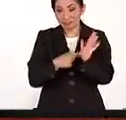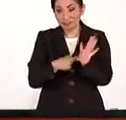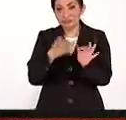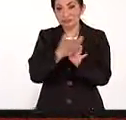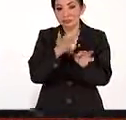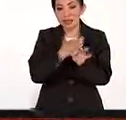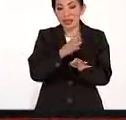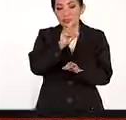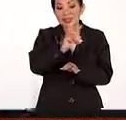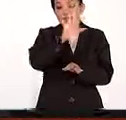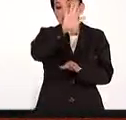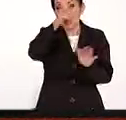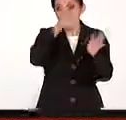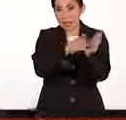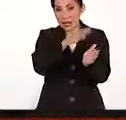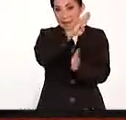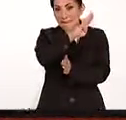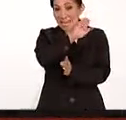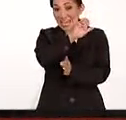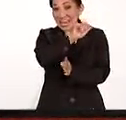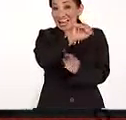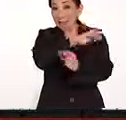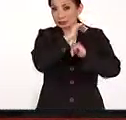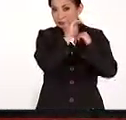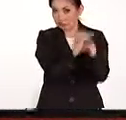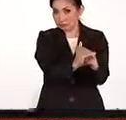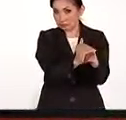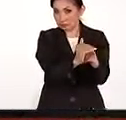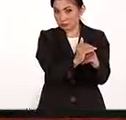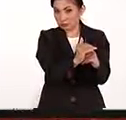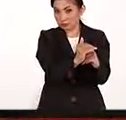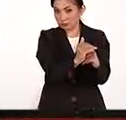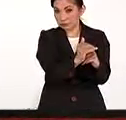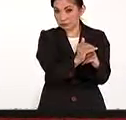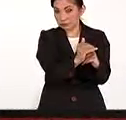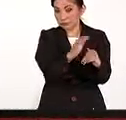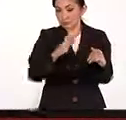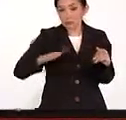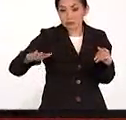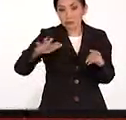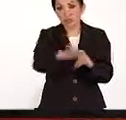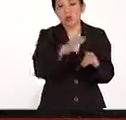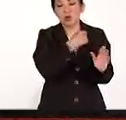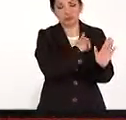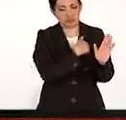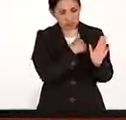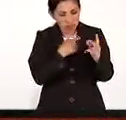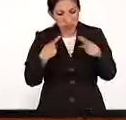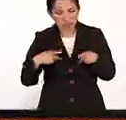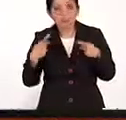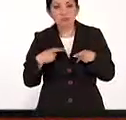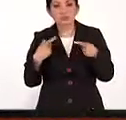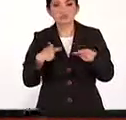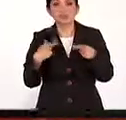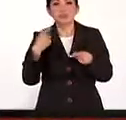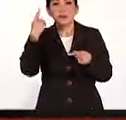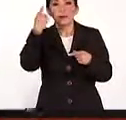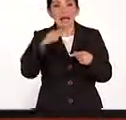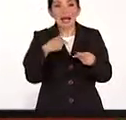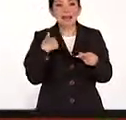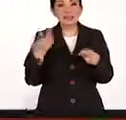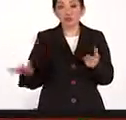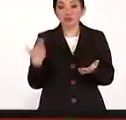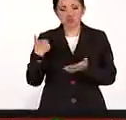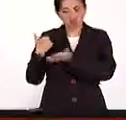este momento 35 mil becas 35 mil alternativas hace sentido comprometernos con la sociedad a que los